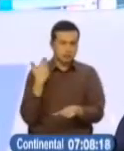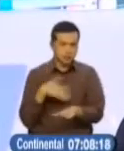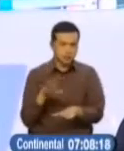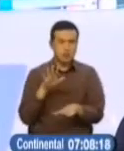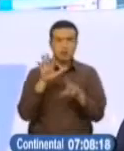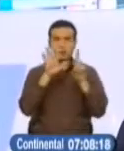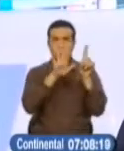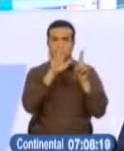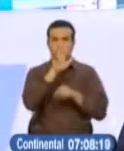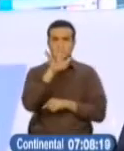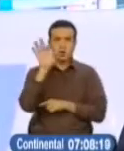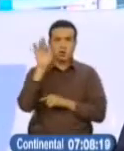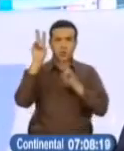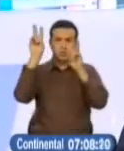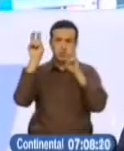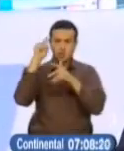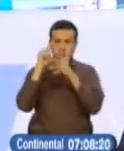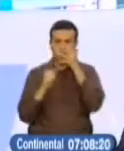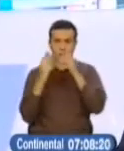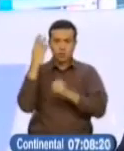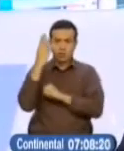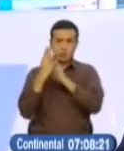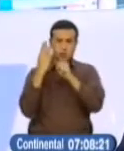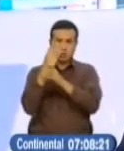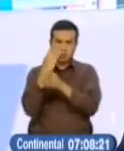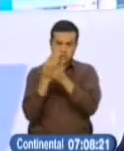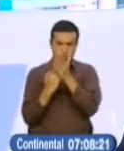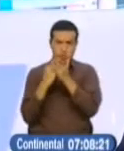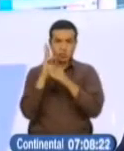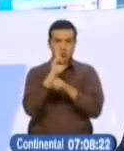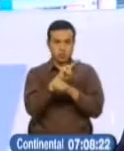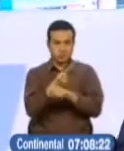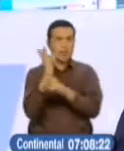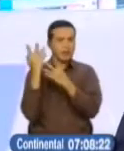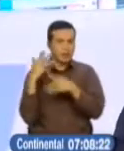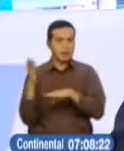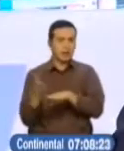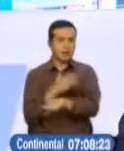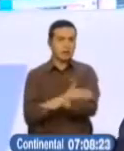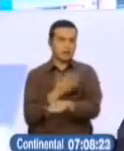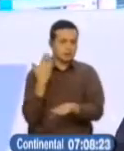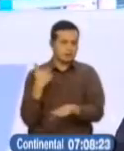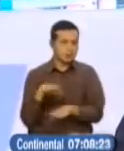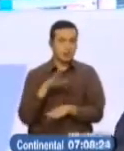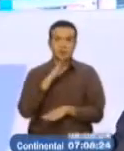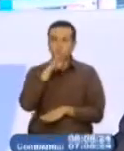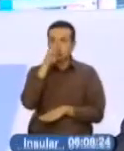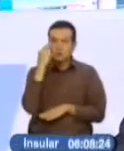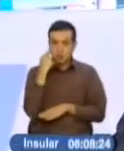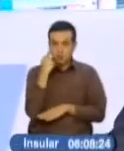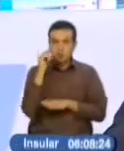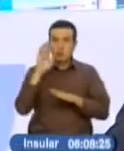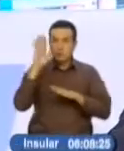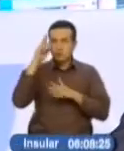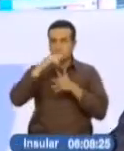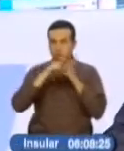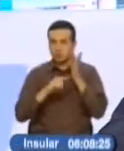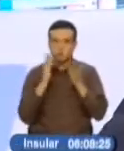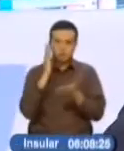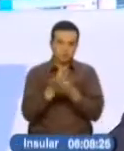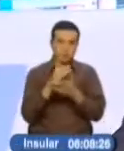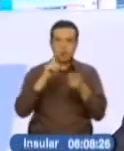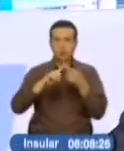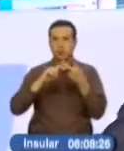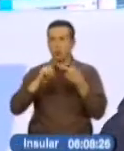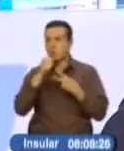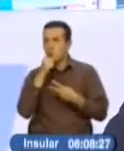tenido 639 casos en estos 4 años y medio de existencia de la superintendencia, hacemos todo lo posible con los compromisos de cese, con los